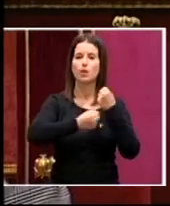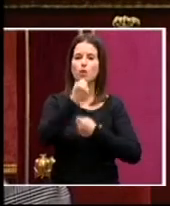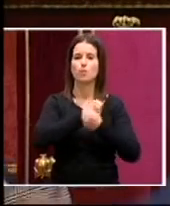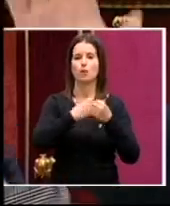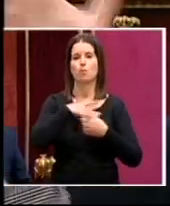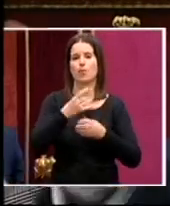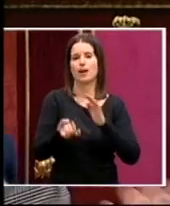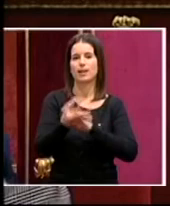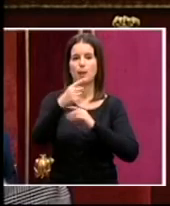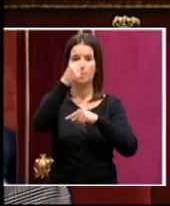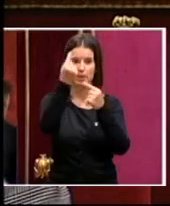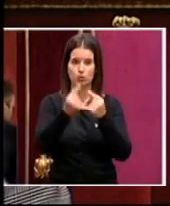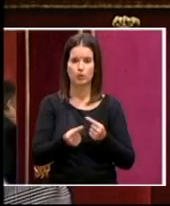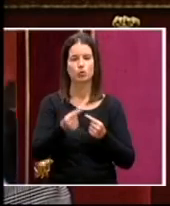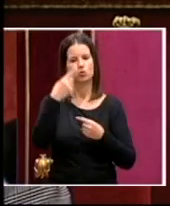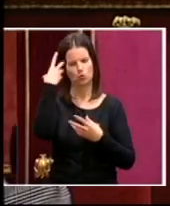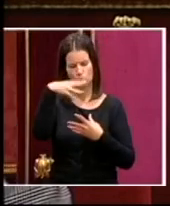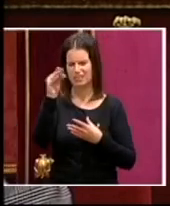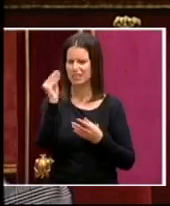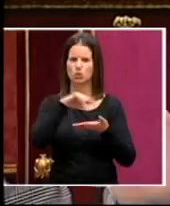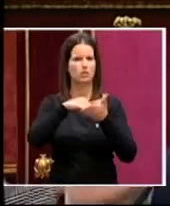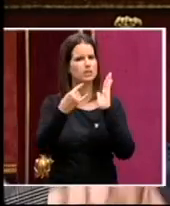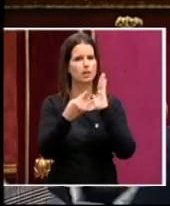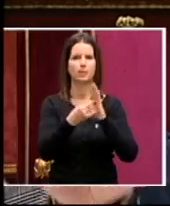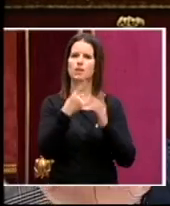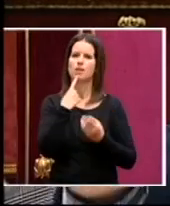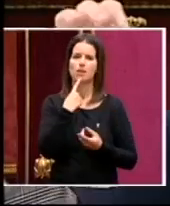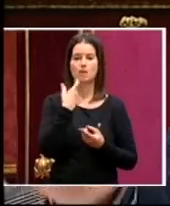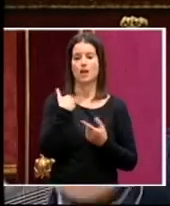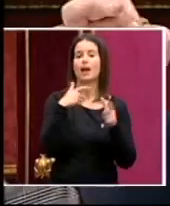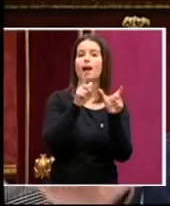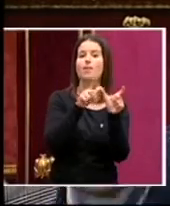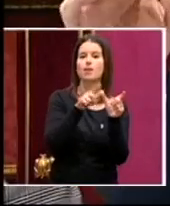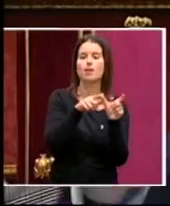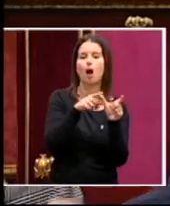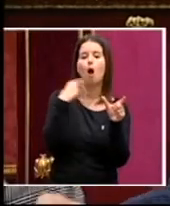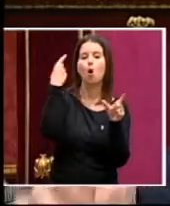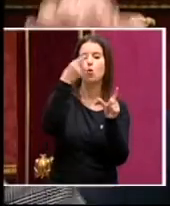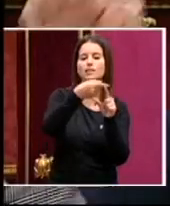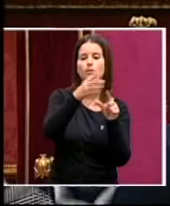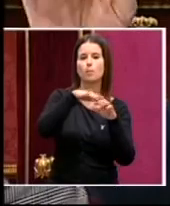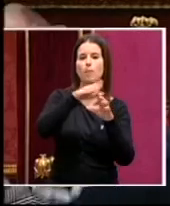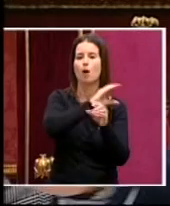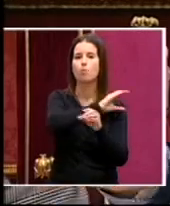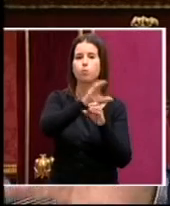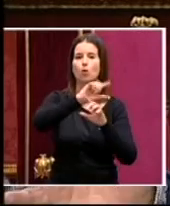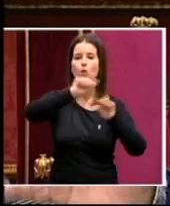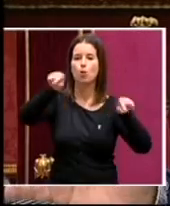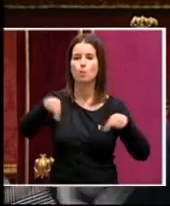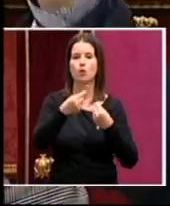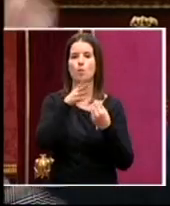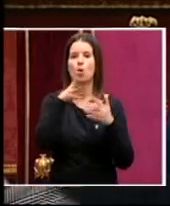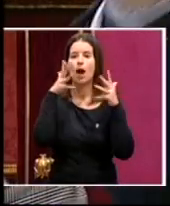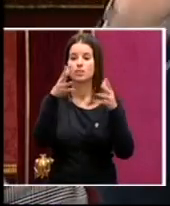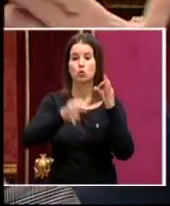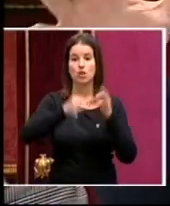presupuesto. Si yo entiendo técnicamente a lo que nos referimos, es una partida que estaba para financiar un convenio que se hizo a través de la asesoría jurídica,